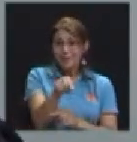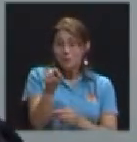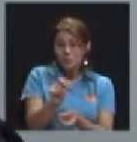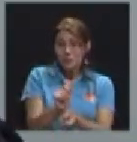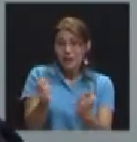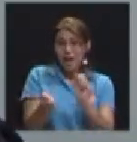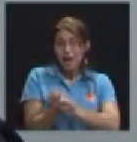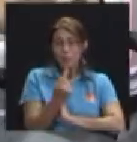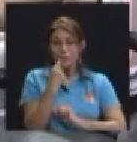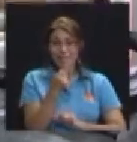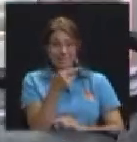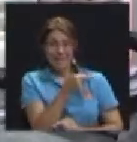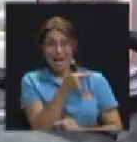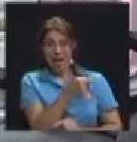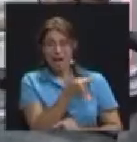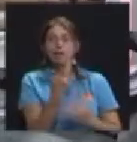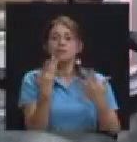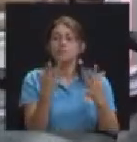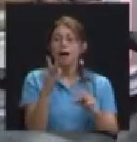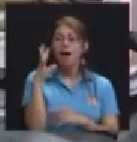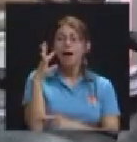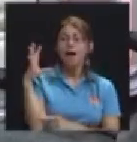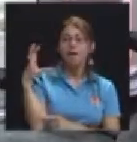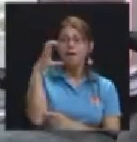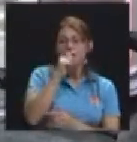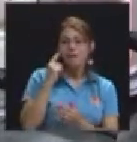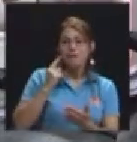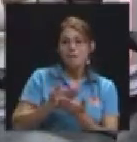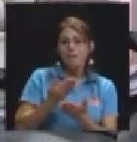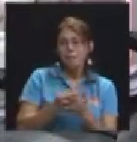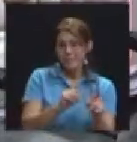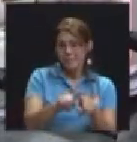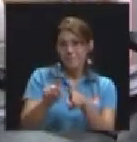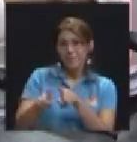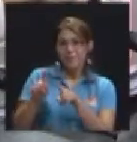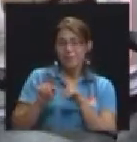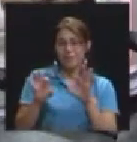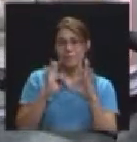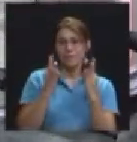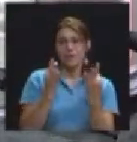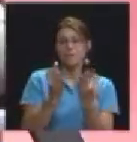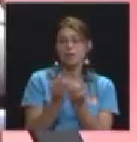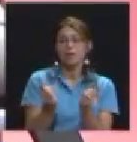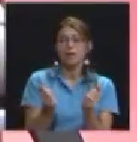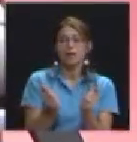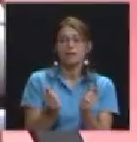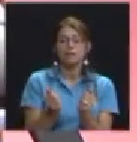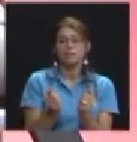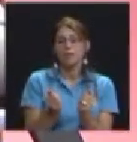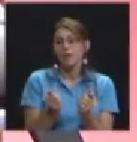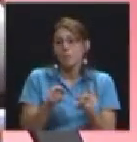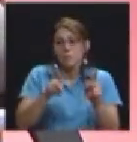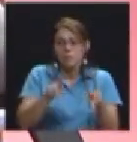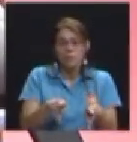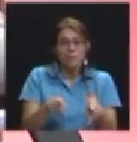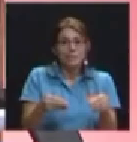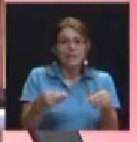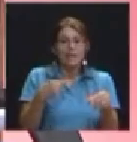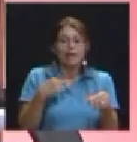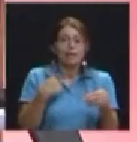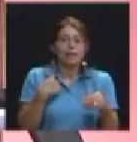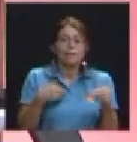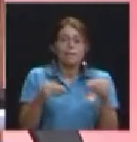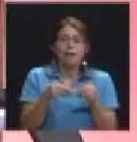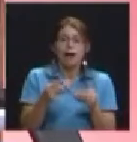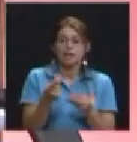proporcionalmente en los diferentes niveles de ingresos, o sea, desde los hogares que tienen más bajos ingresos hasta los que tienen más altos ingresos. O sea,